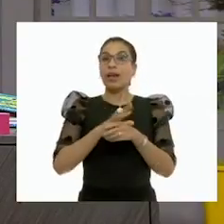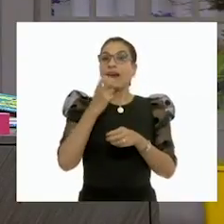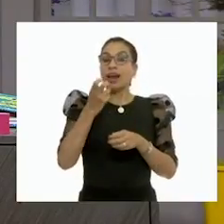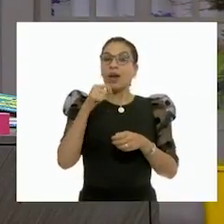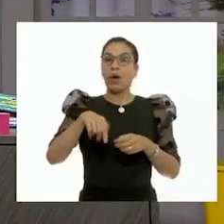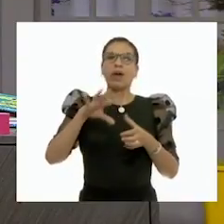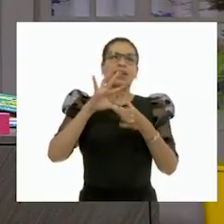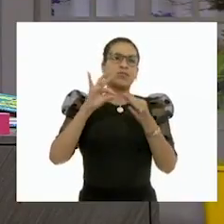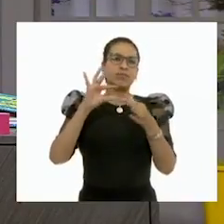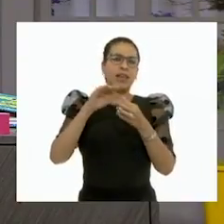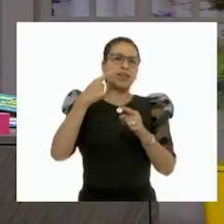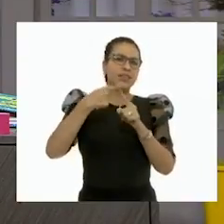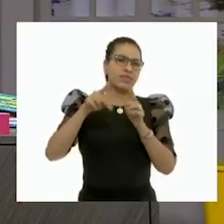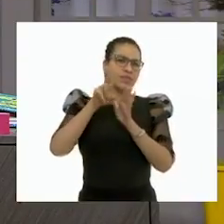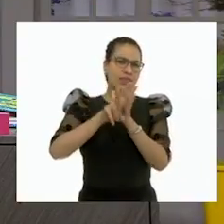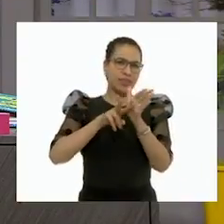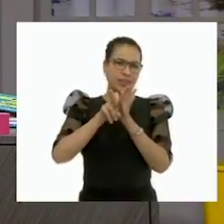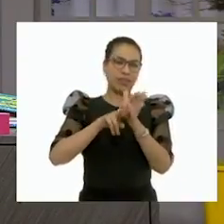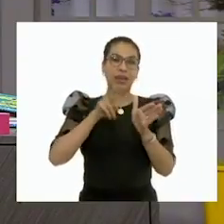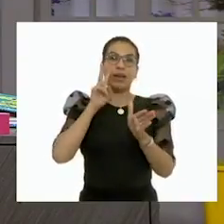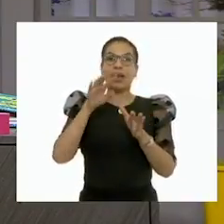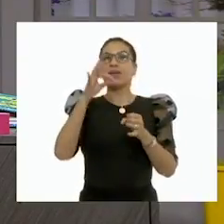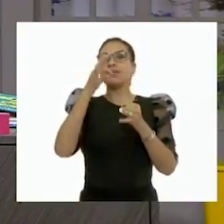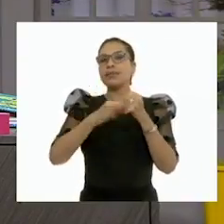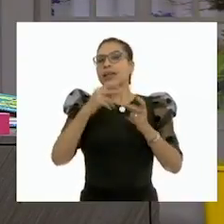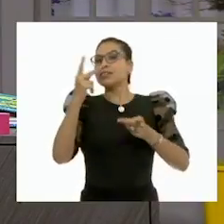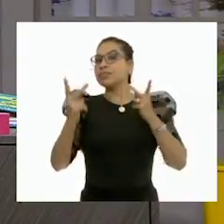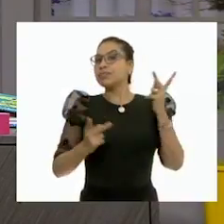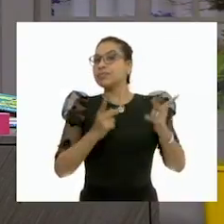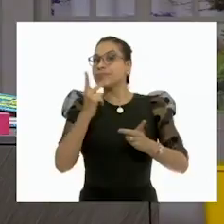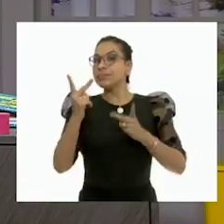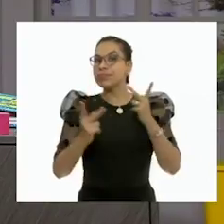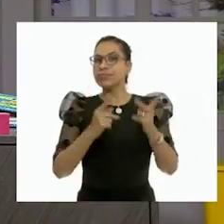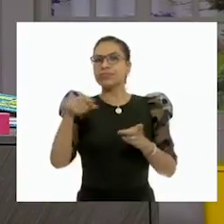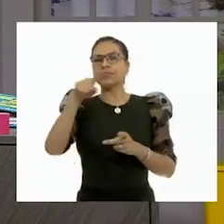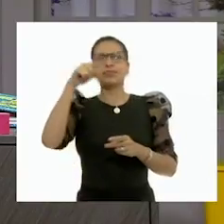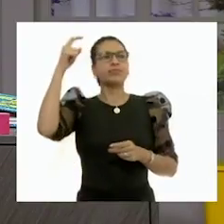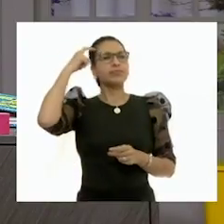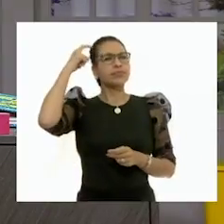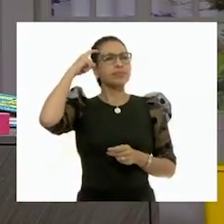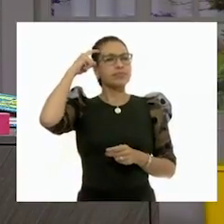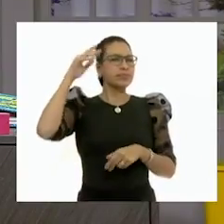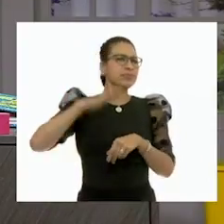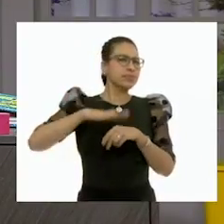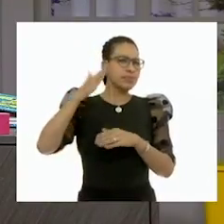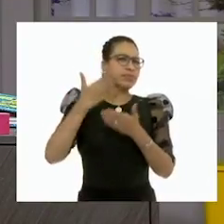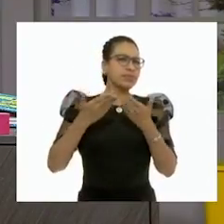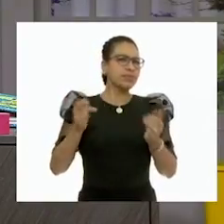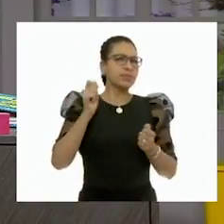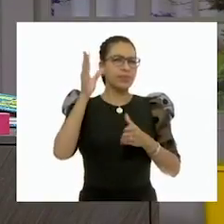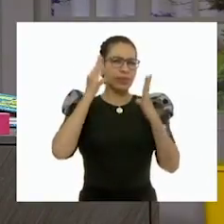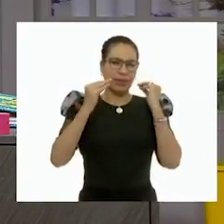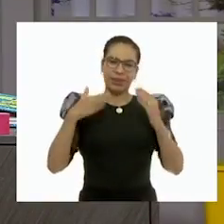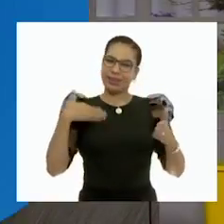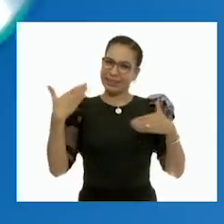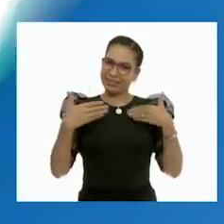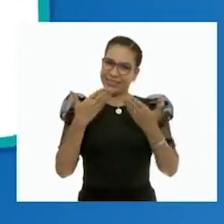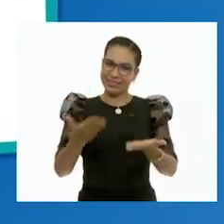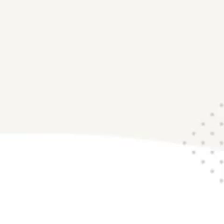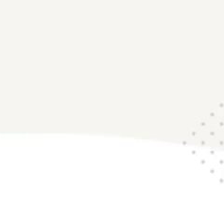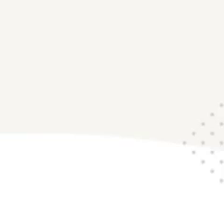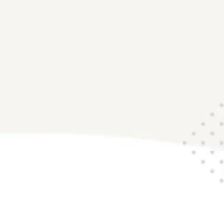seleccionamos estos videos para ti. Al final te haremos algunas preguntas para que pienses un poco más sobre lo que aprendiste. ¡Disfrútalos!